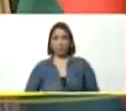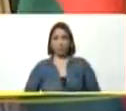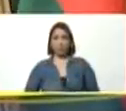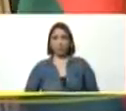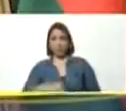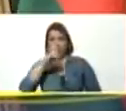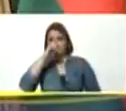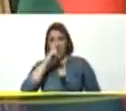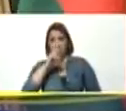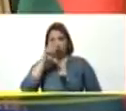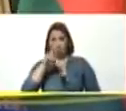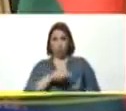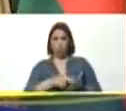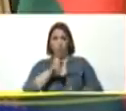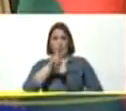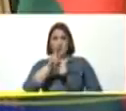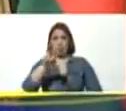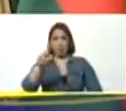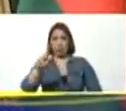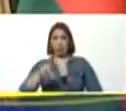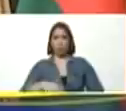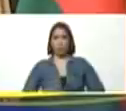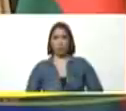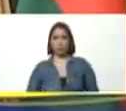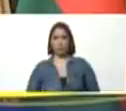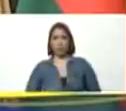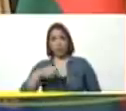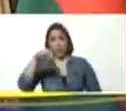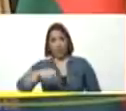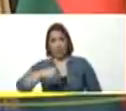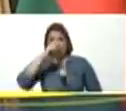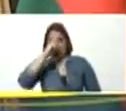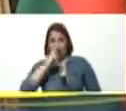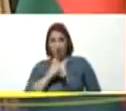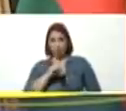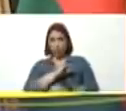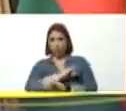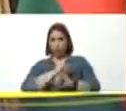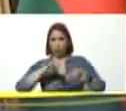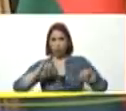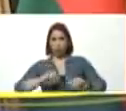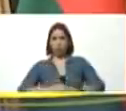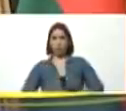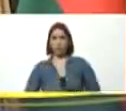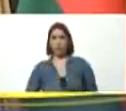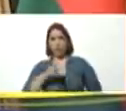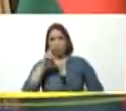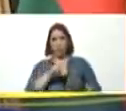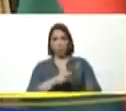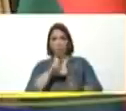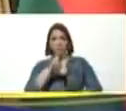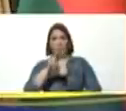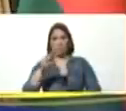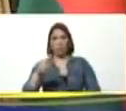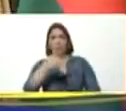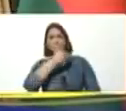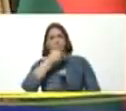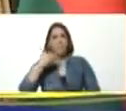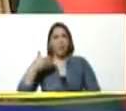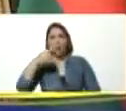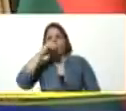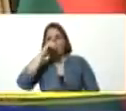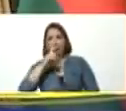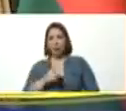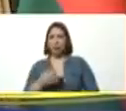del año 2021, que este año ya, 2021, es el mejor año